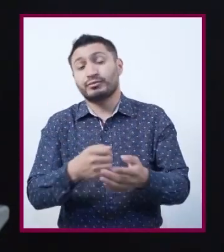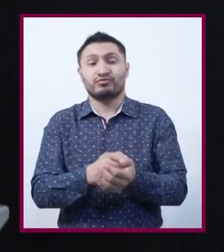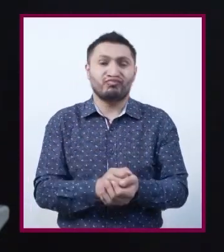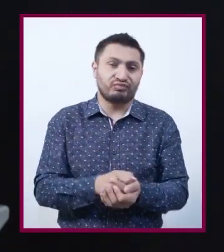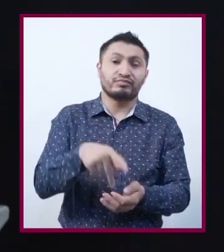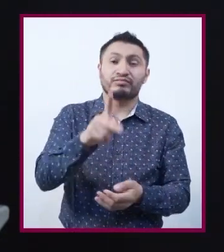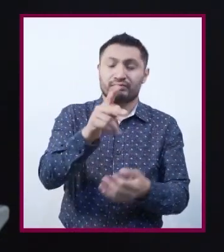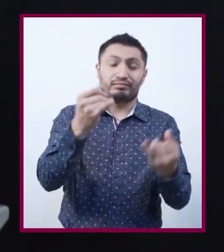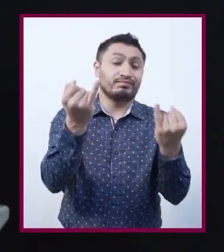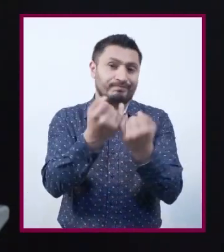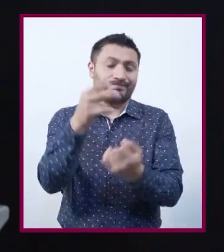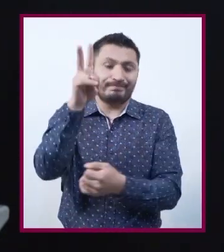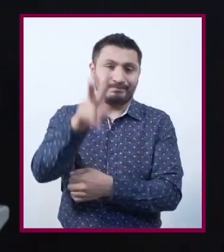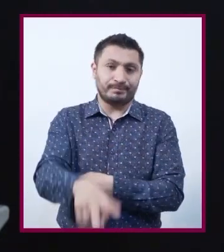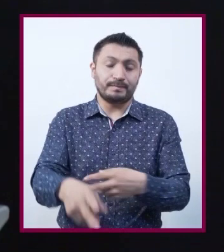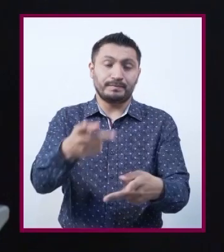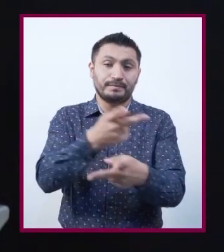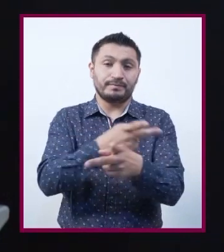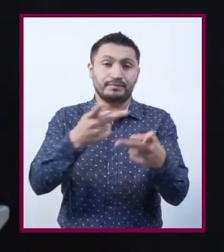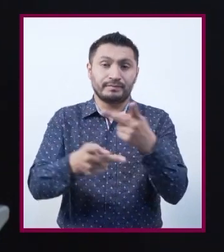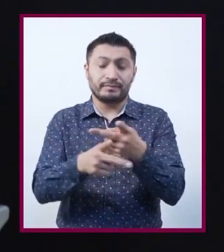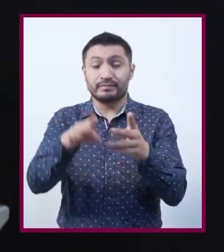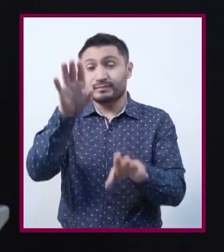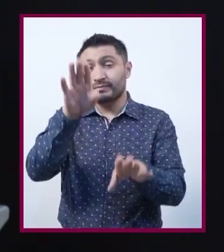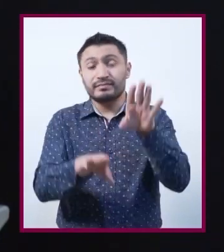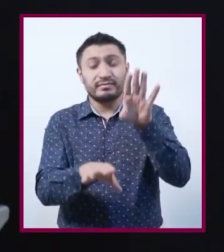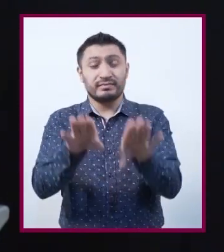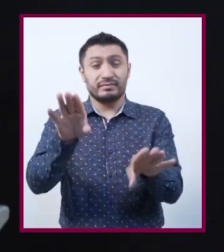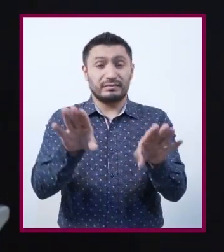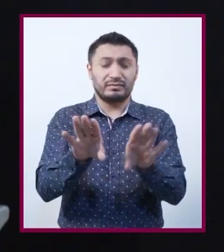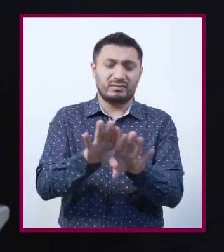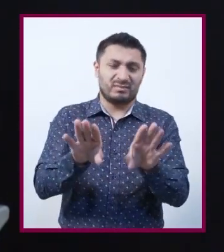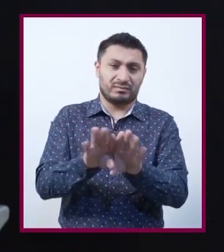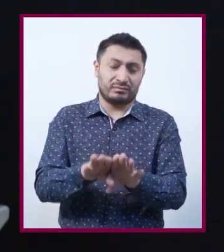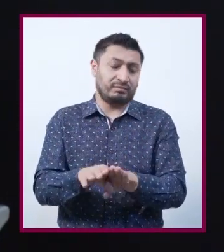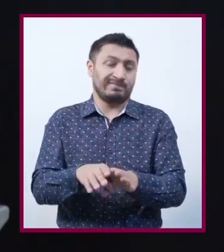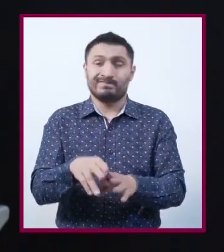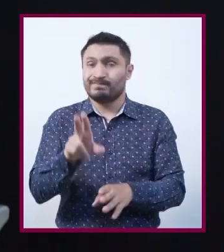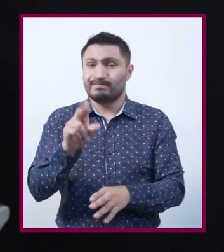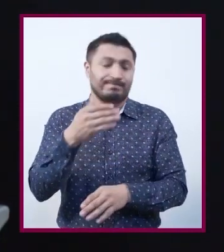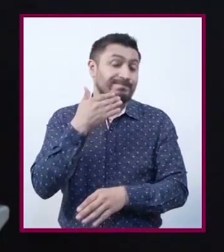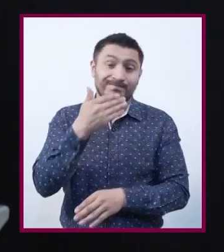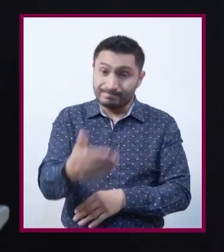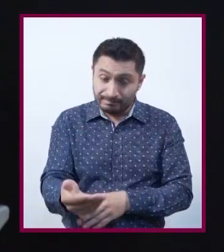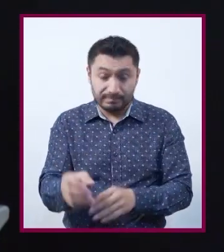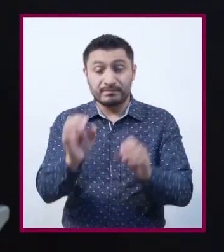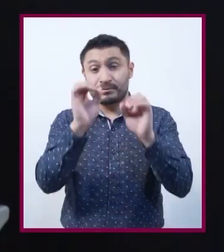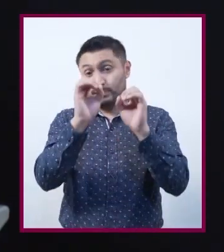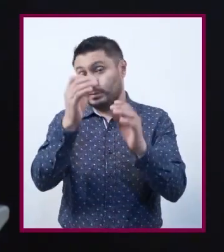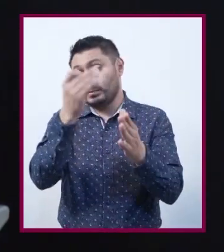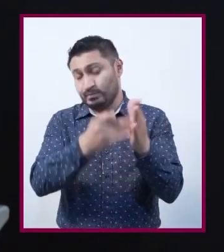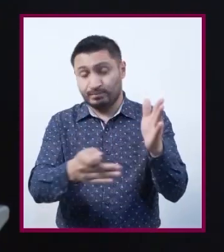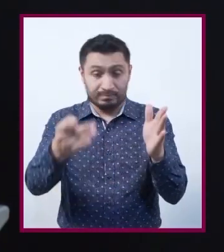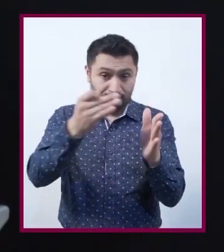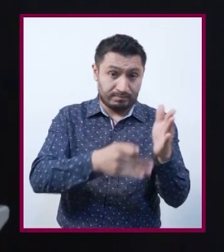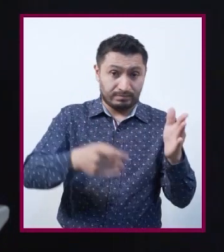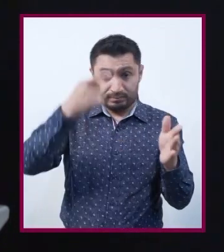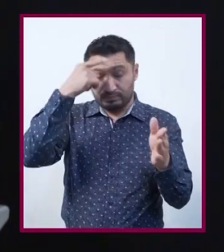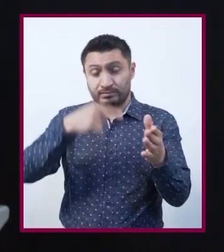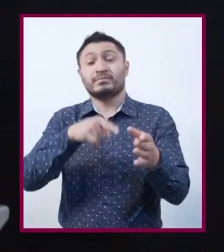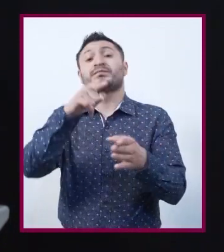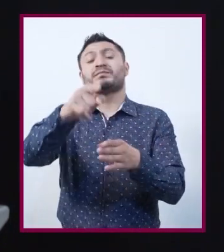Aunque también es cierto que el bachillerato resulta en muchas ocasiones insuficiente para acceder a trabajos que seguramente nos gustaría